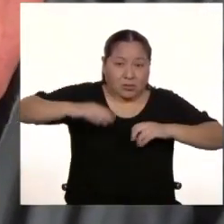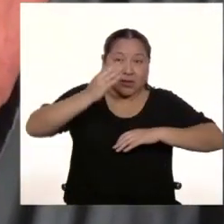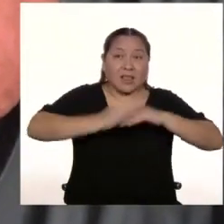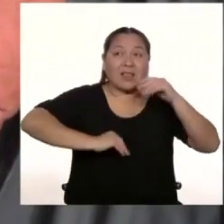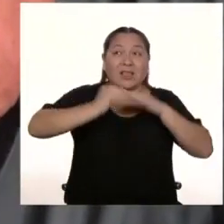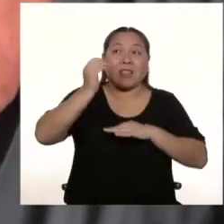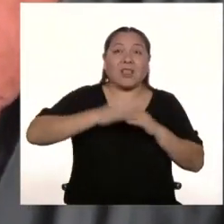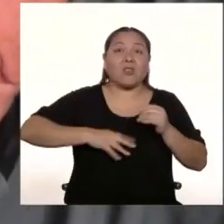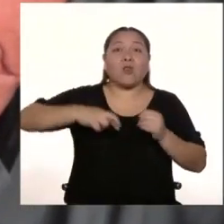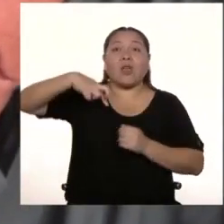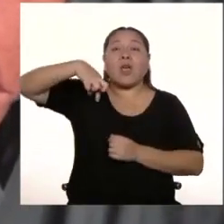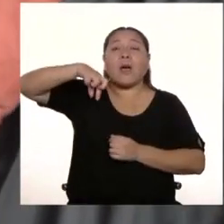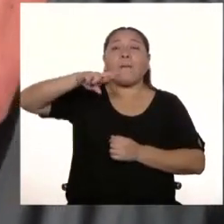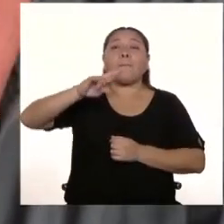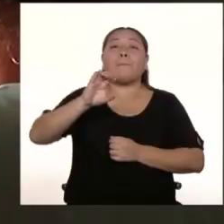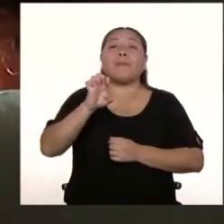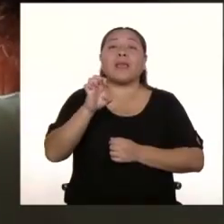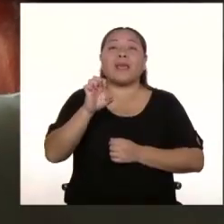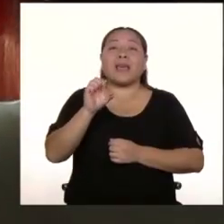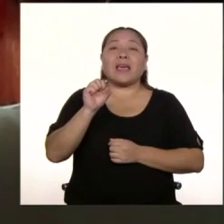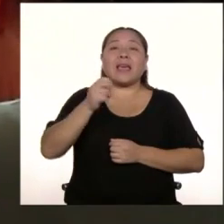prehispánica.